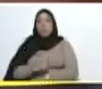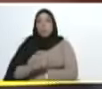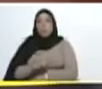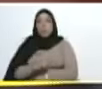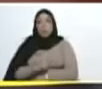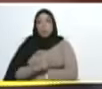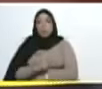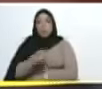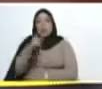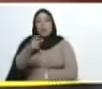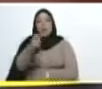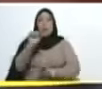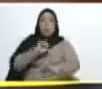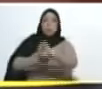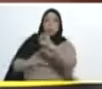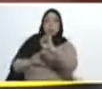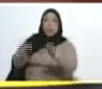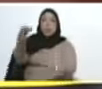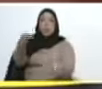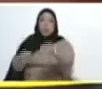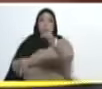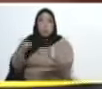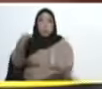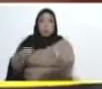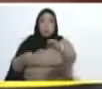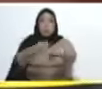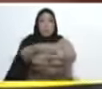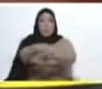rechazo al írrito laudo arbitral de